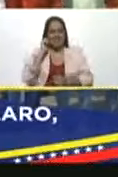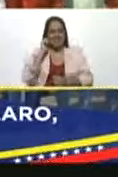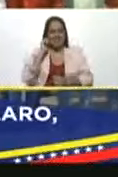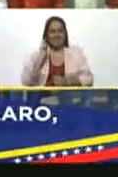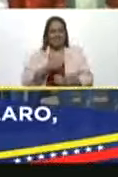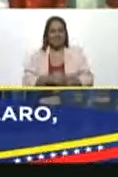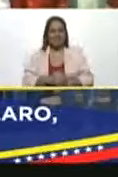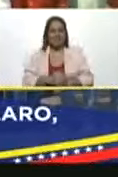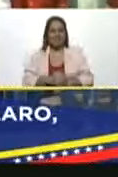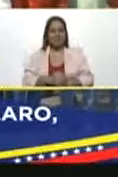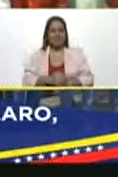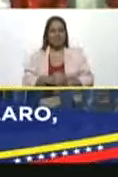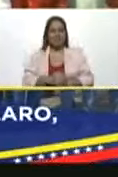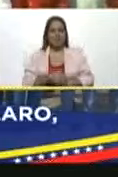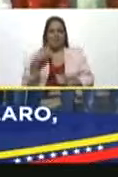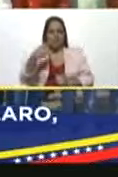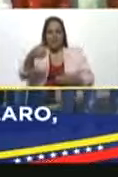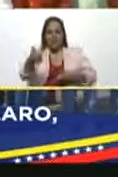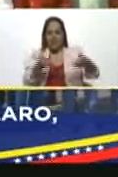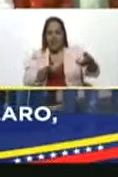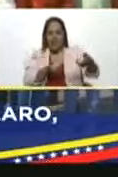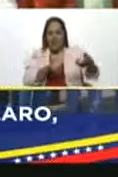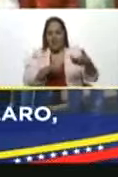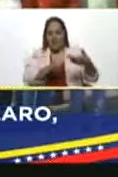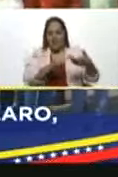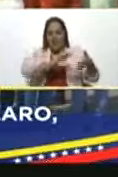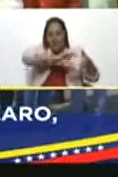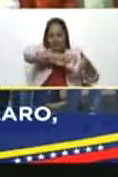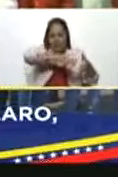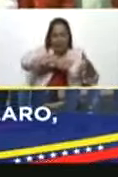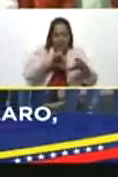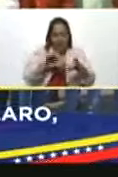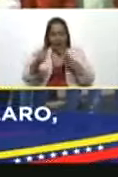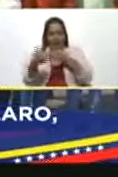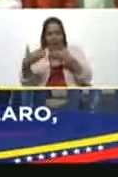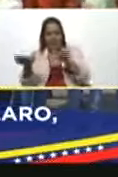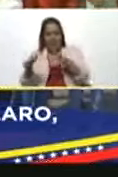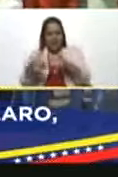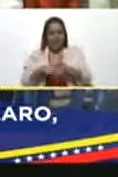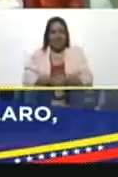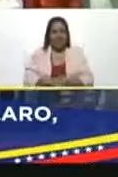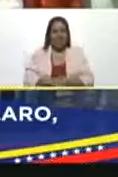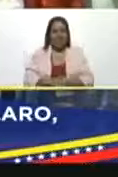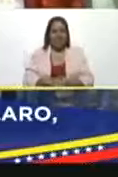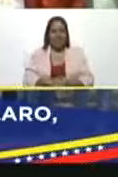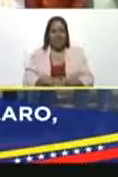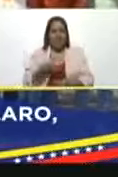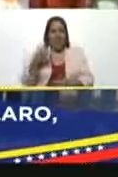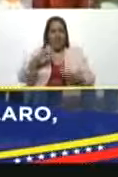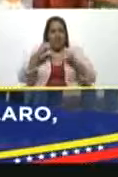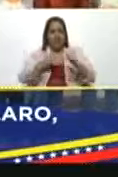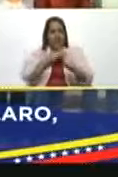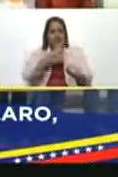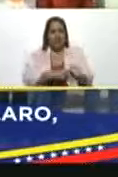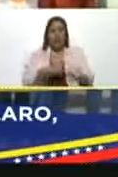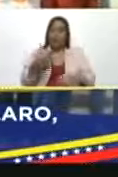Para allá dice la flecha, cerrar, y para acá es abrir. Para que, hay que darle para este lado, mi comandante. Ah, exacto. Un presidente